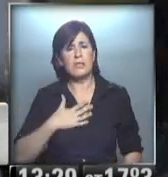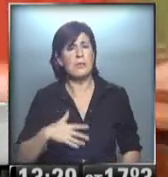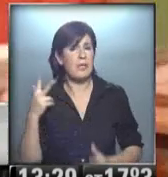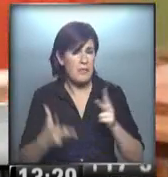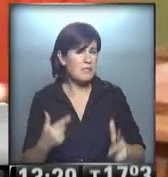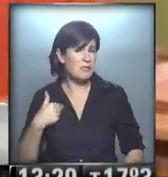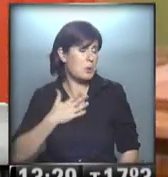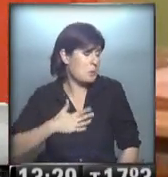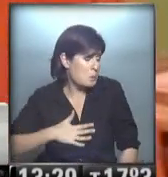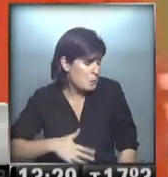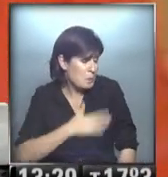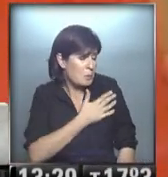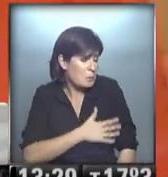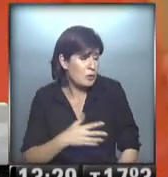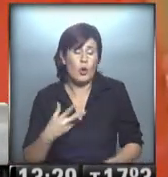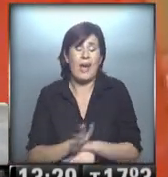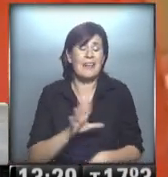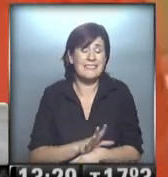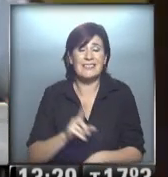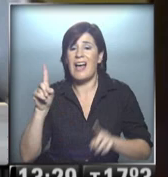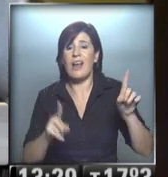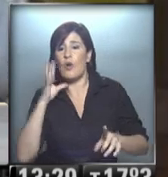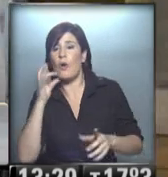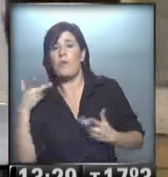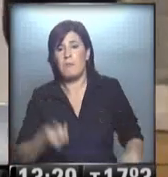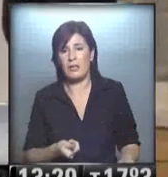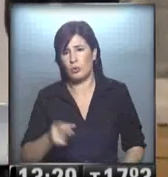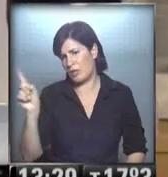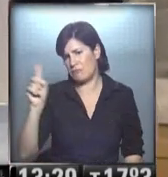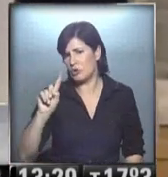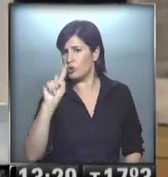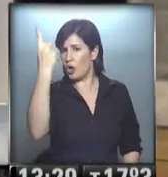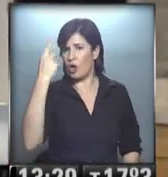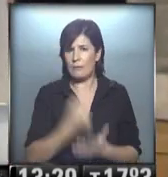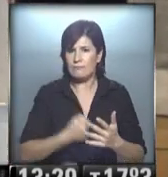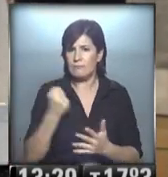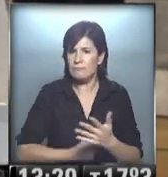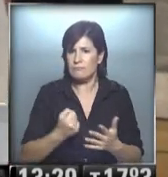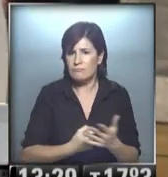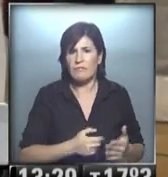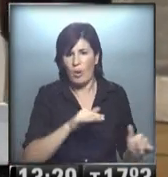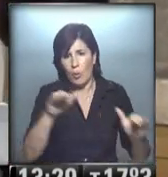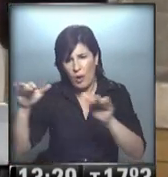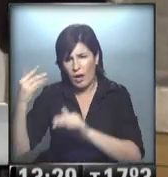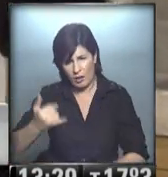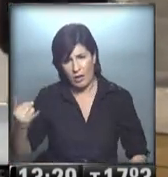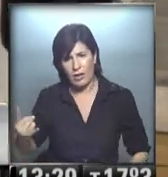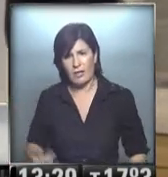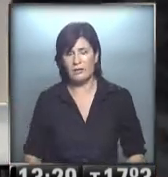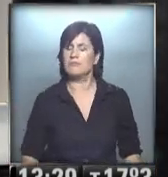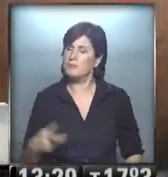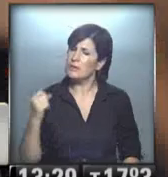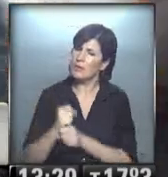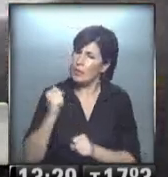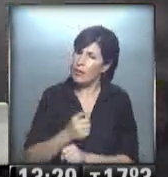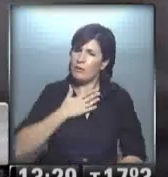sin respaldo ni padrinos, soy una más, como tantas. El aplauso para esta mujer que fue un culto a la vocación y al trabajo. Humilde